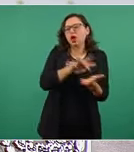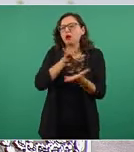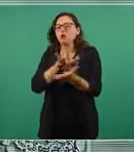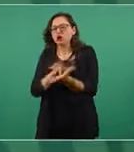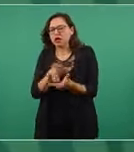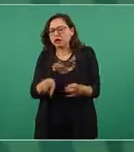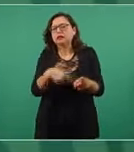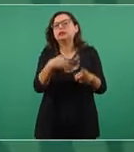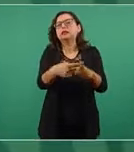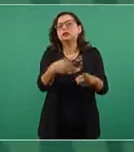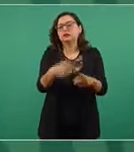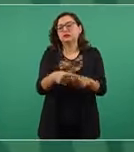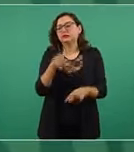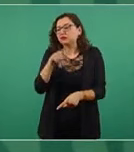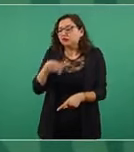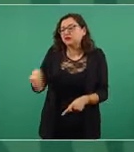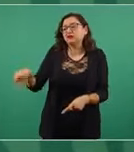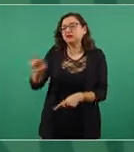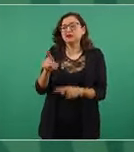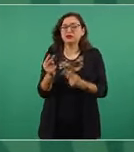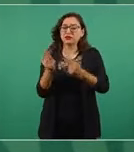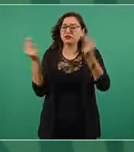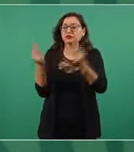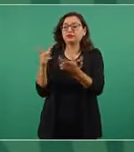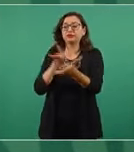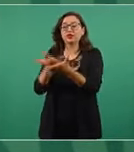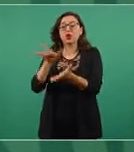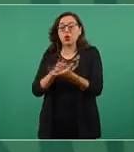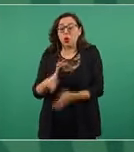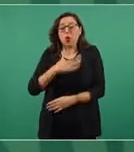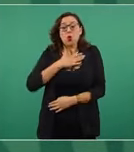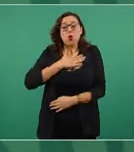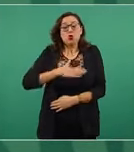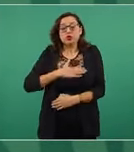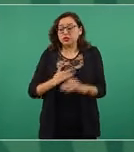Y esto es justicia, es humanismo,